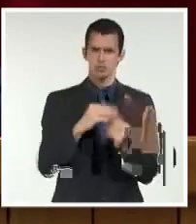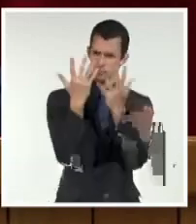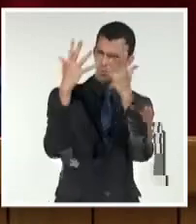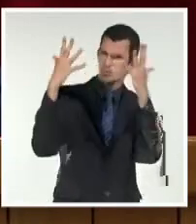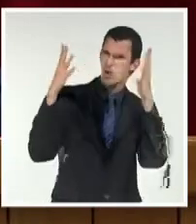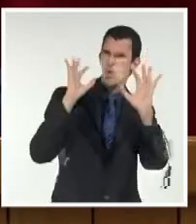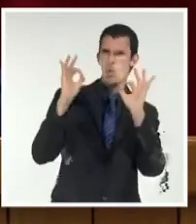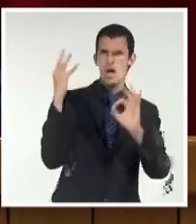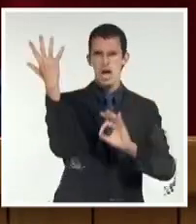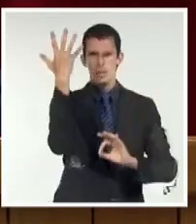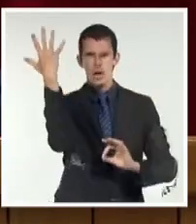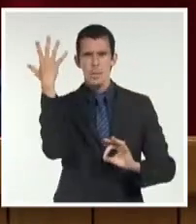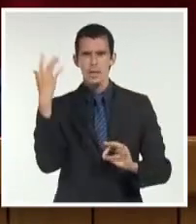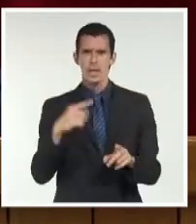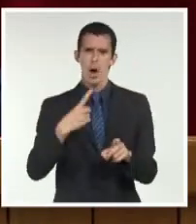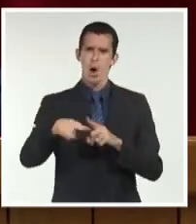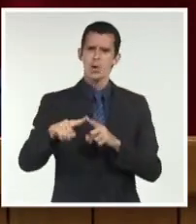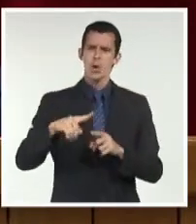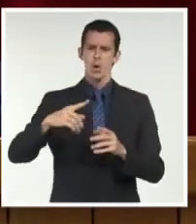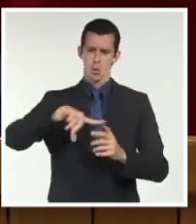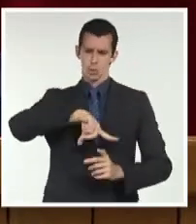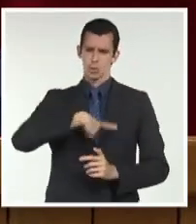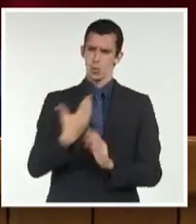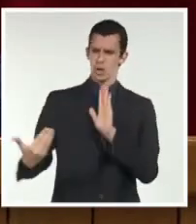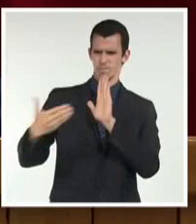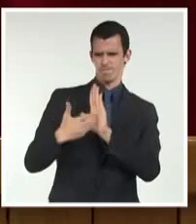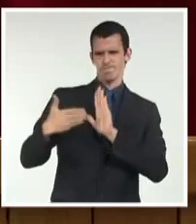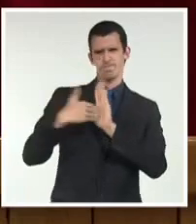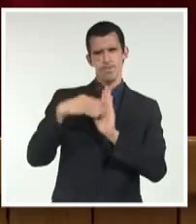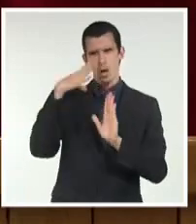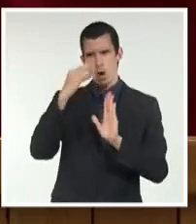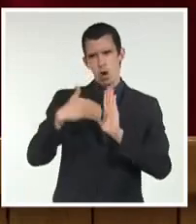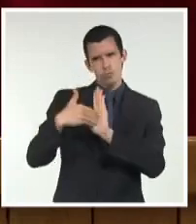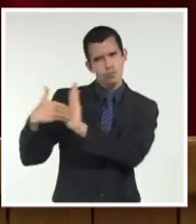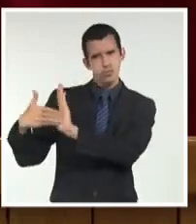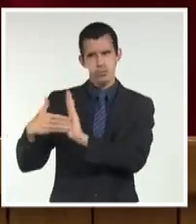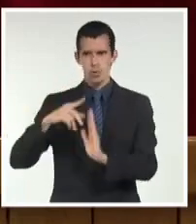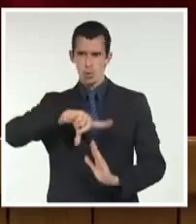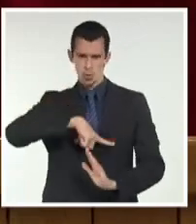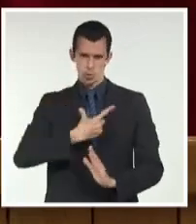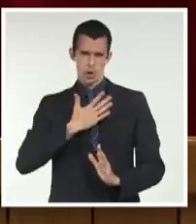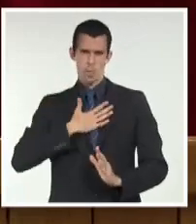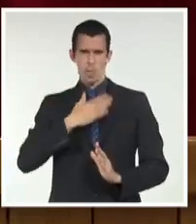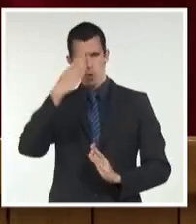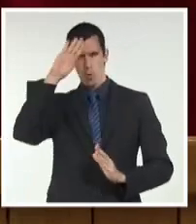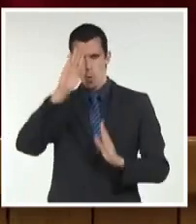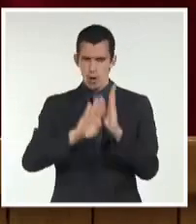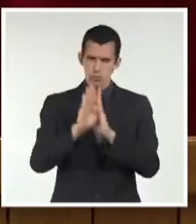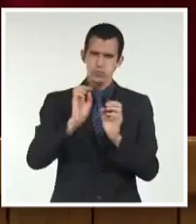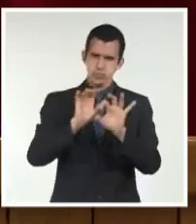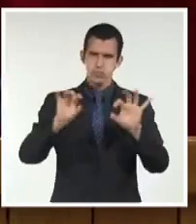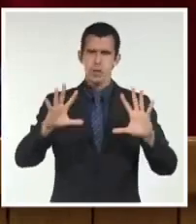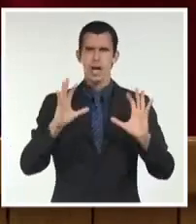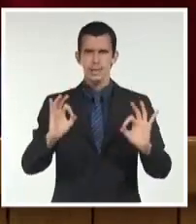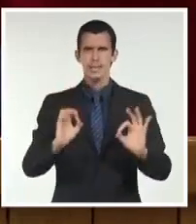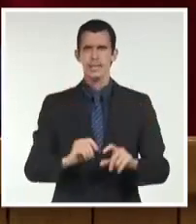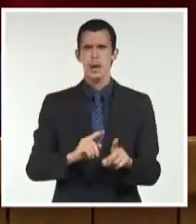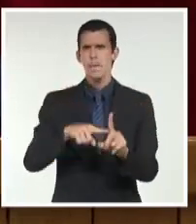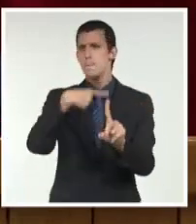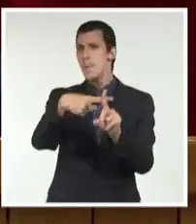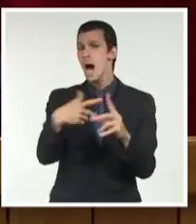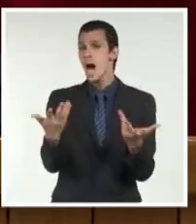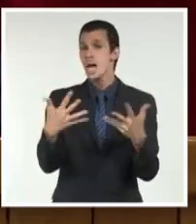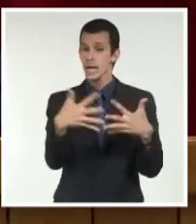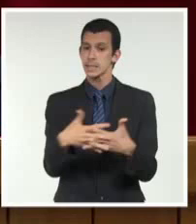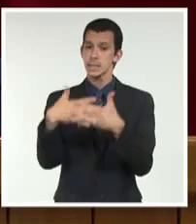y otros, incluyendo el enfrentamiento a la agresión permanente del gobierno de los Estados Unidos. Lo que quiero